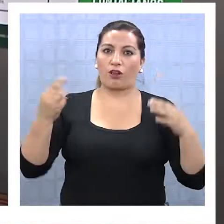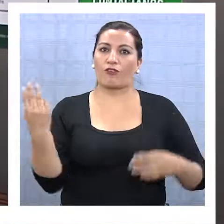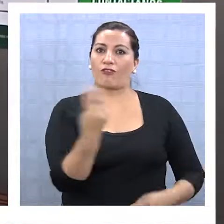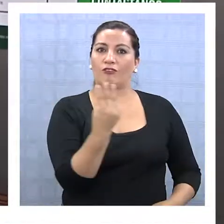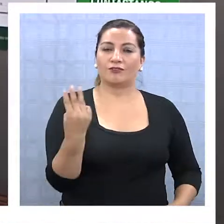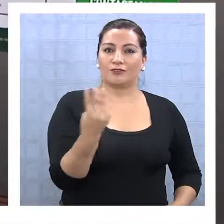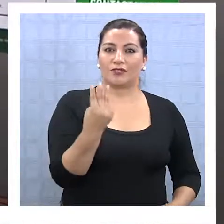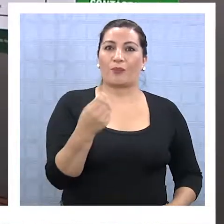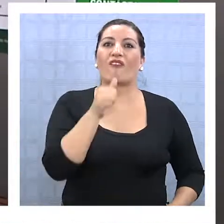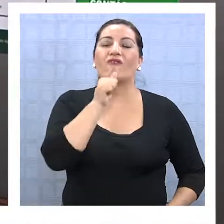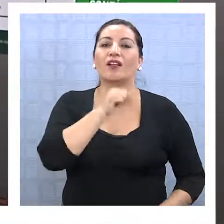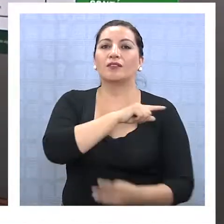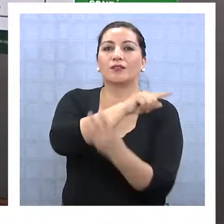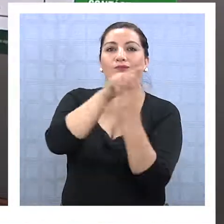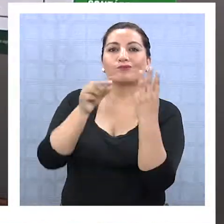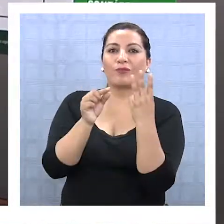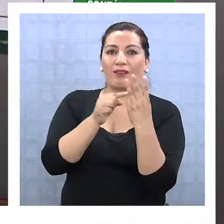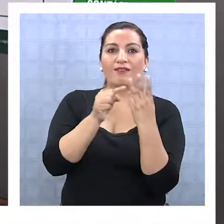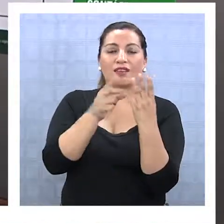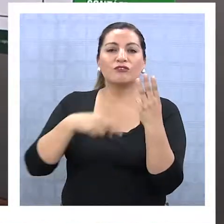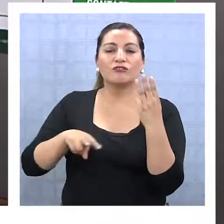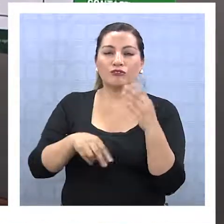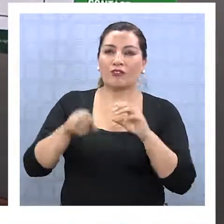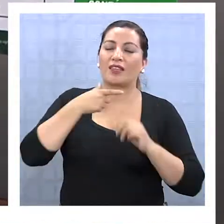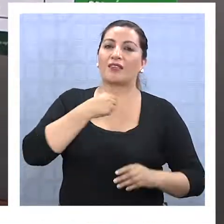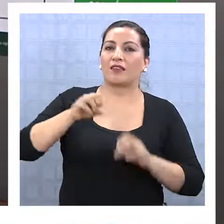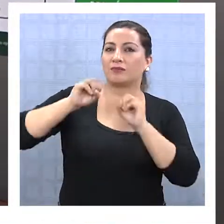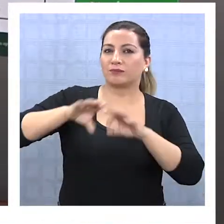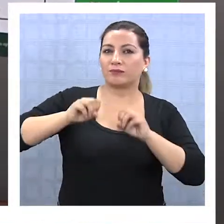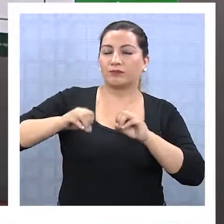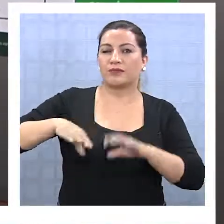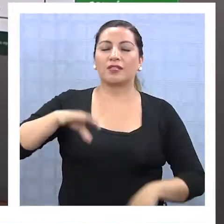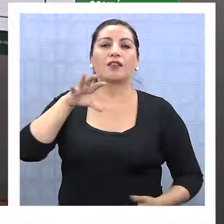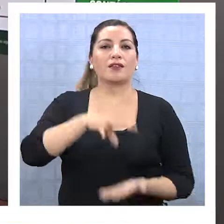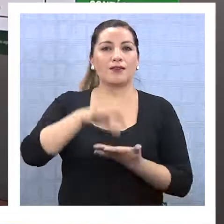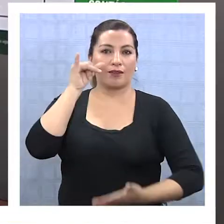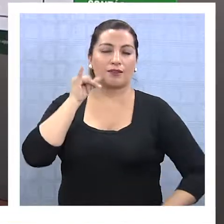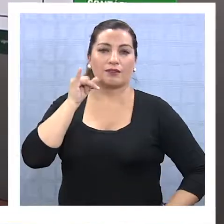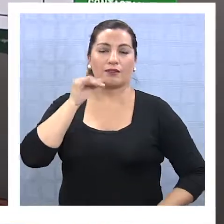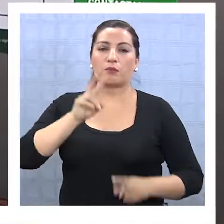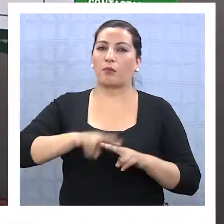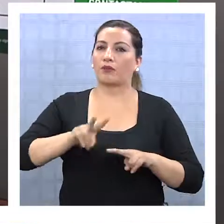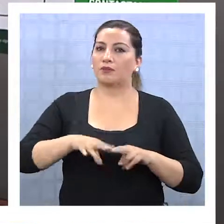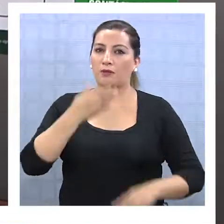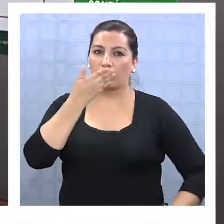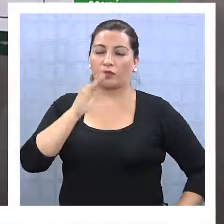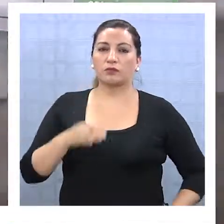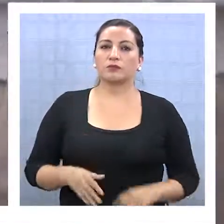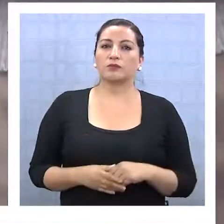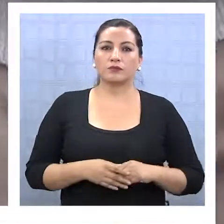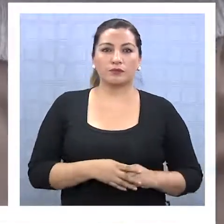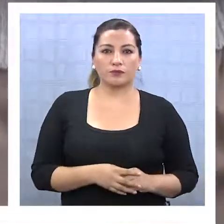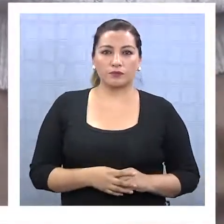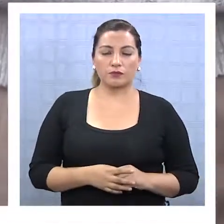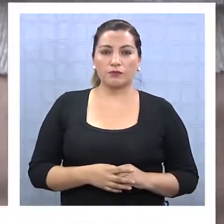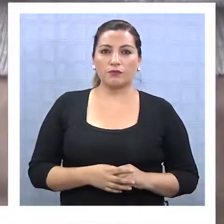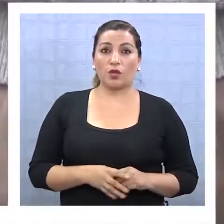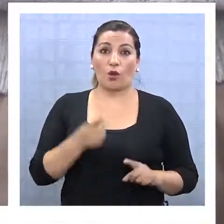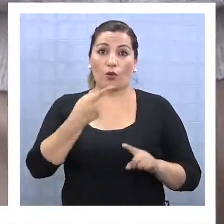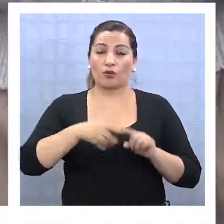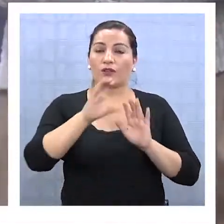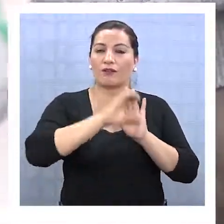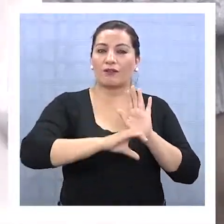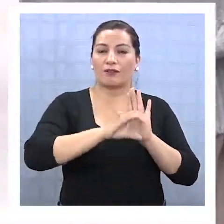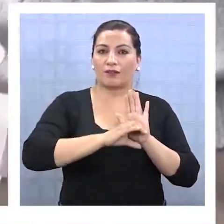engranaje está incompleto y es lo que nosotros quisimos traer para la región para poder potenciarlo. La otra